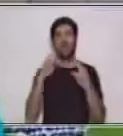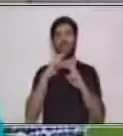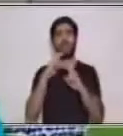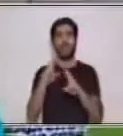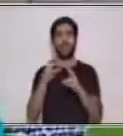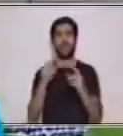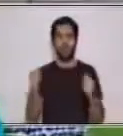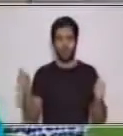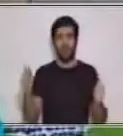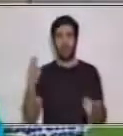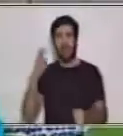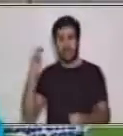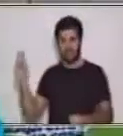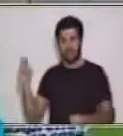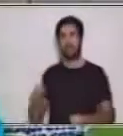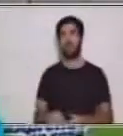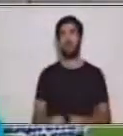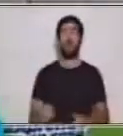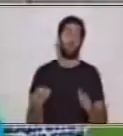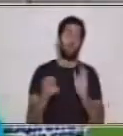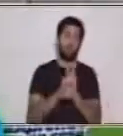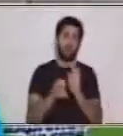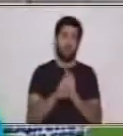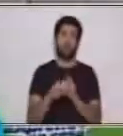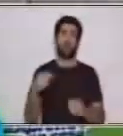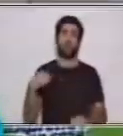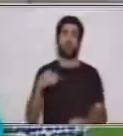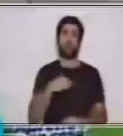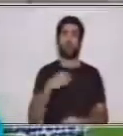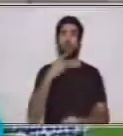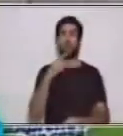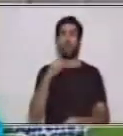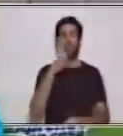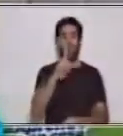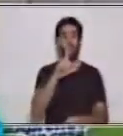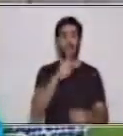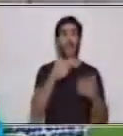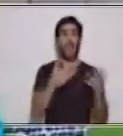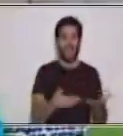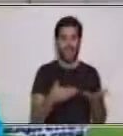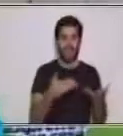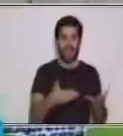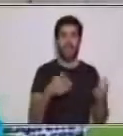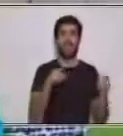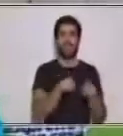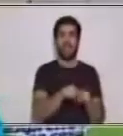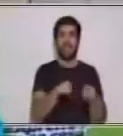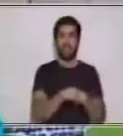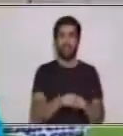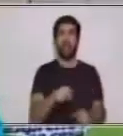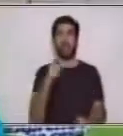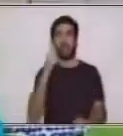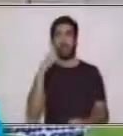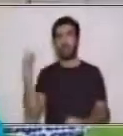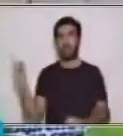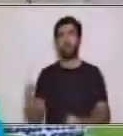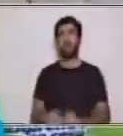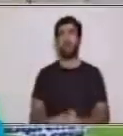entonces esto. Si ya dijimos que una libra equivale ¿a cuánto? ¿A cuántos gramos?